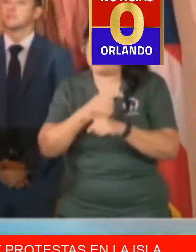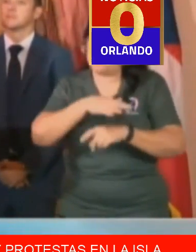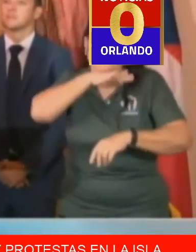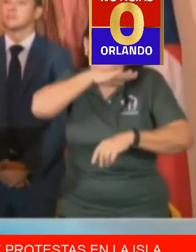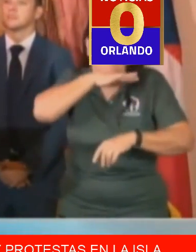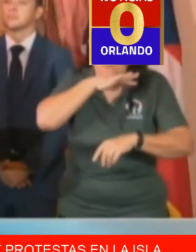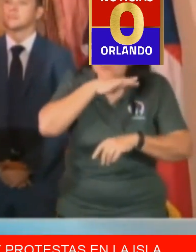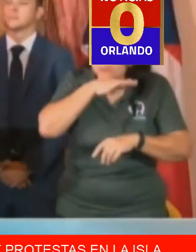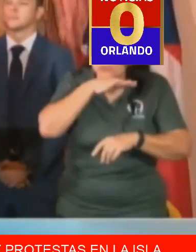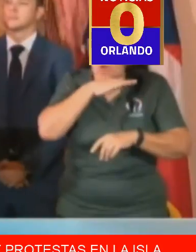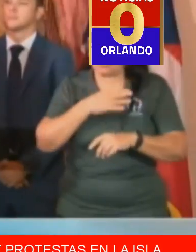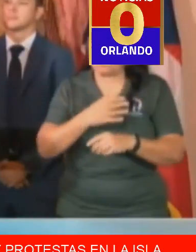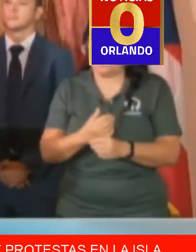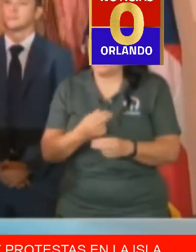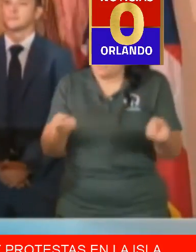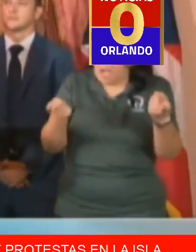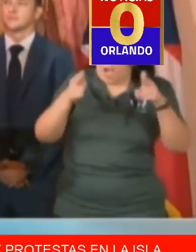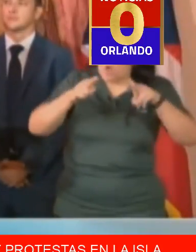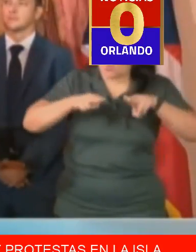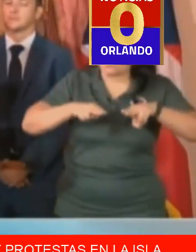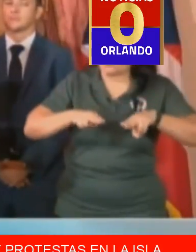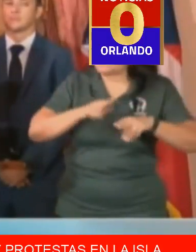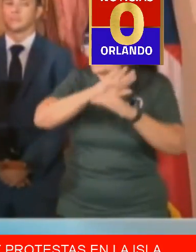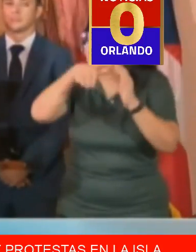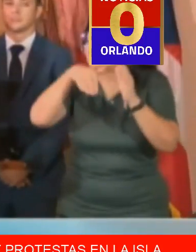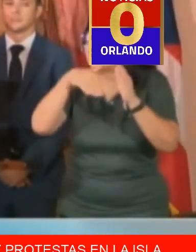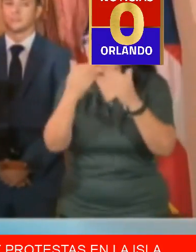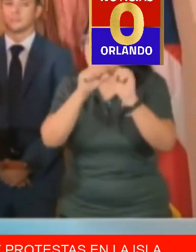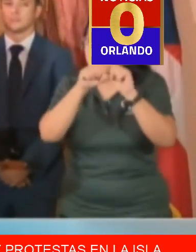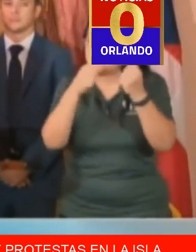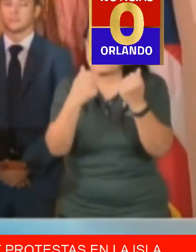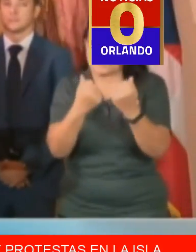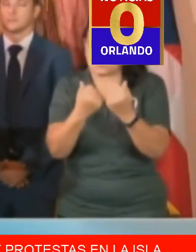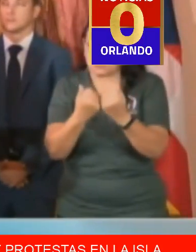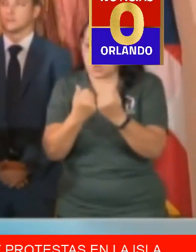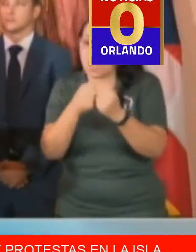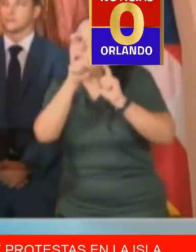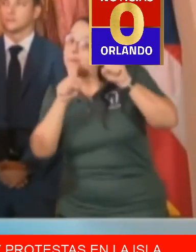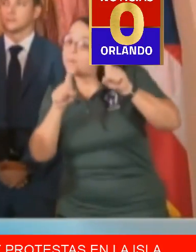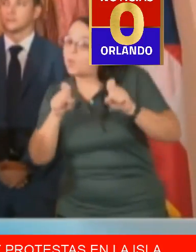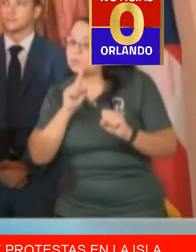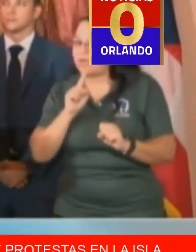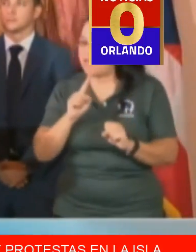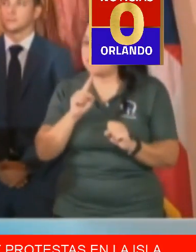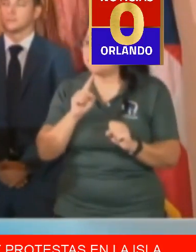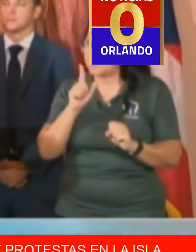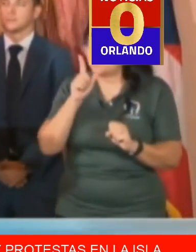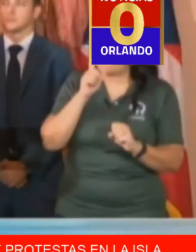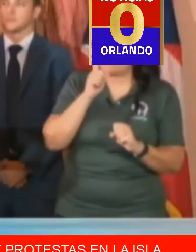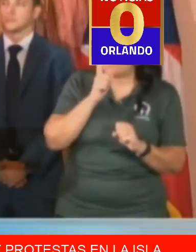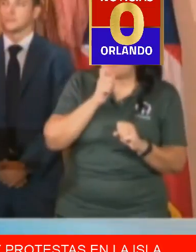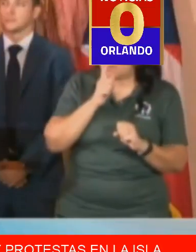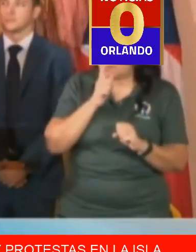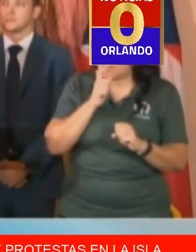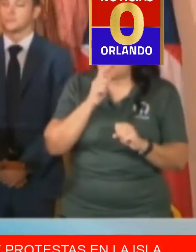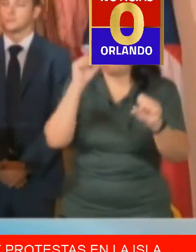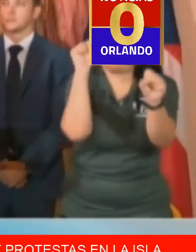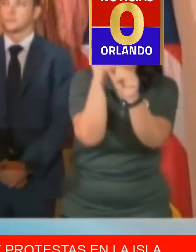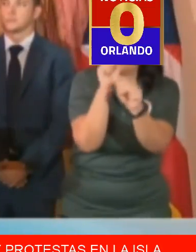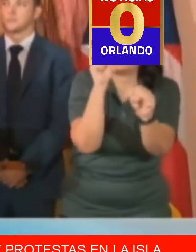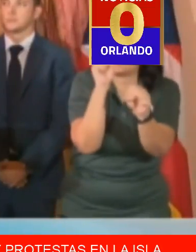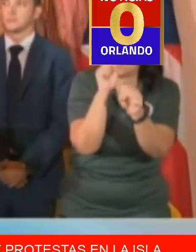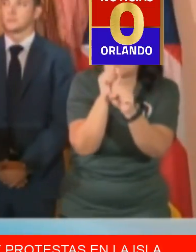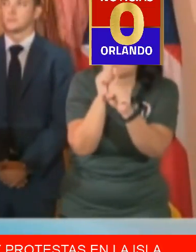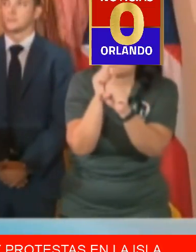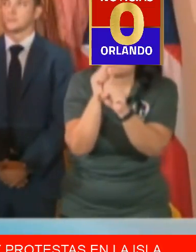corrupción, entre otras, han ocurrido en todas las administraciones. La pregunta es, ¿quién va a trabajar